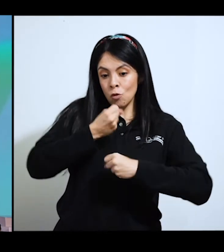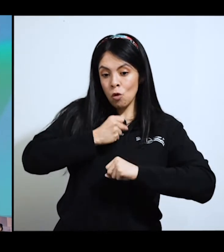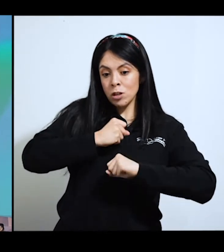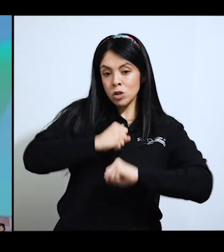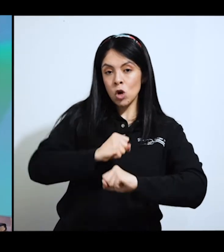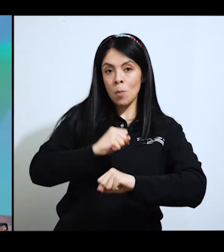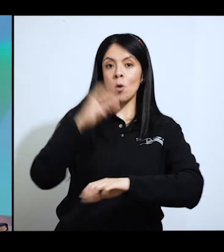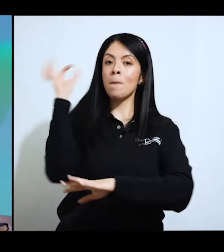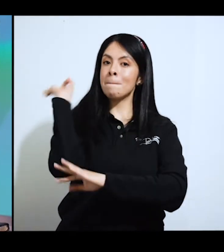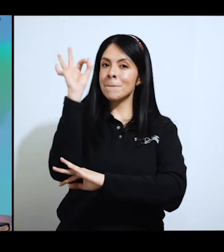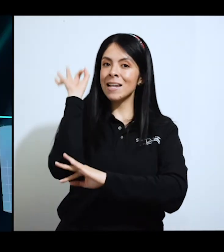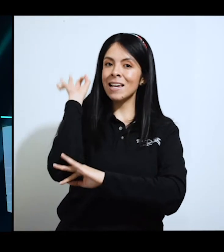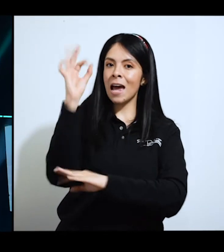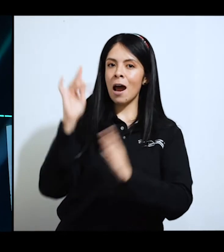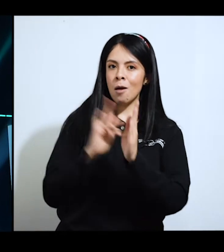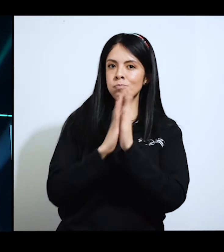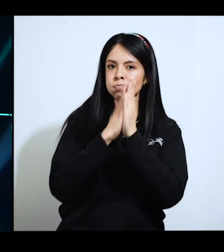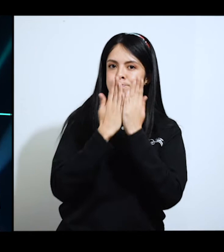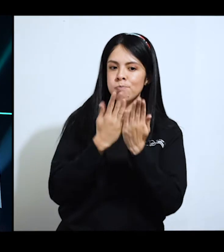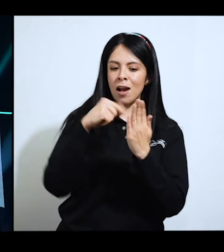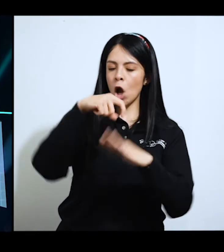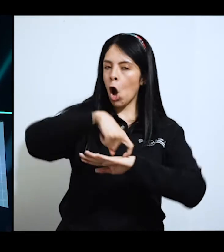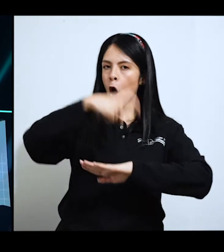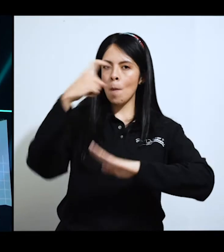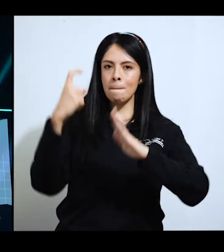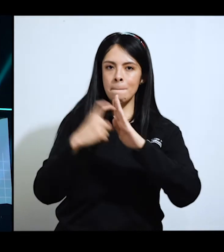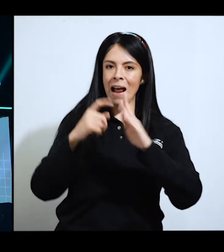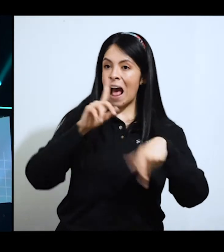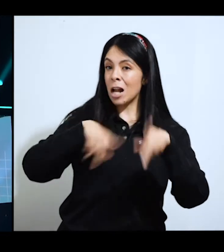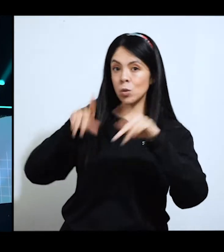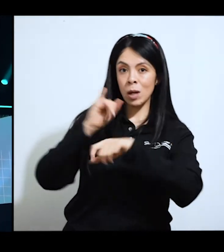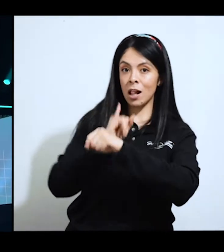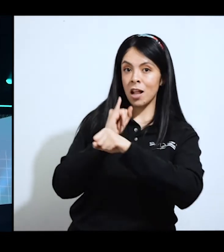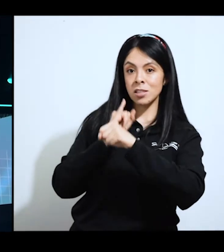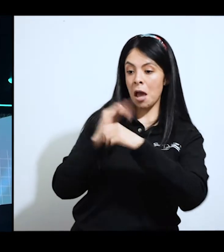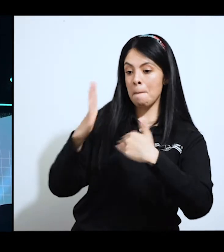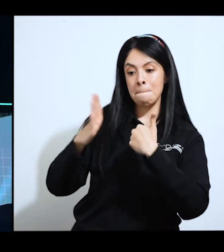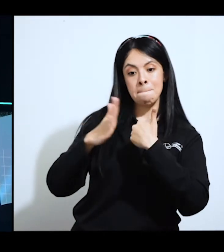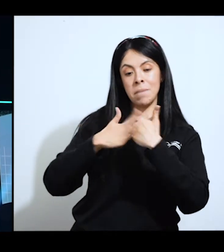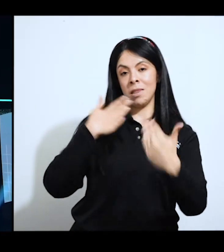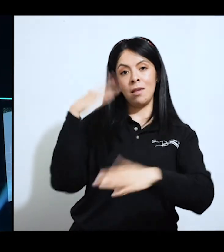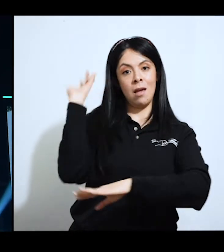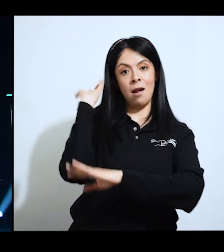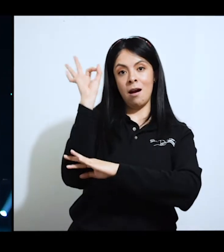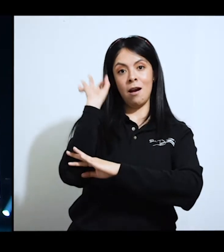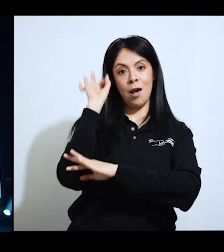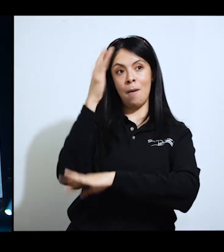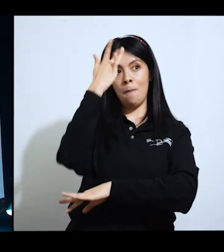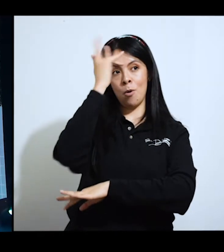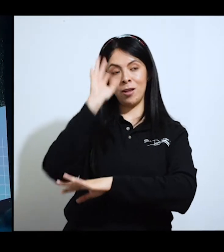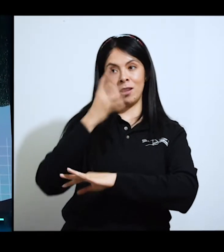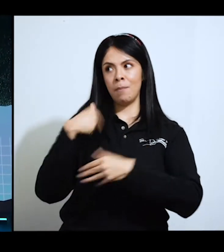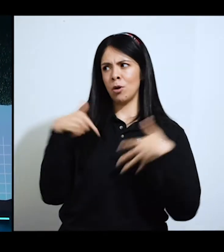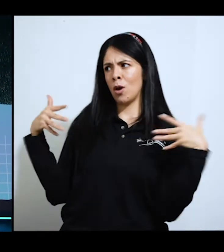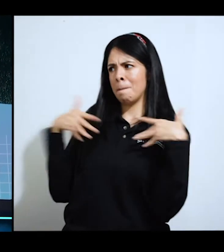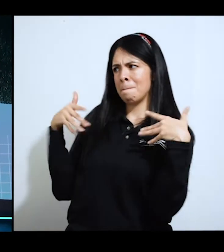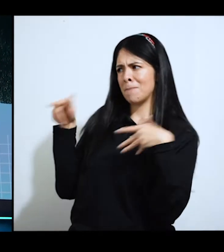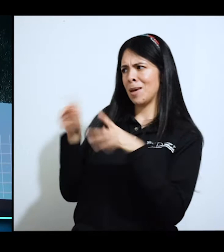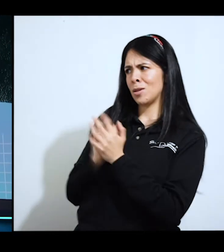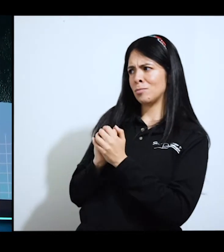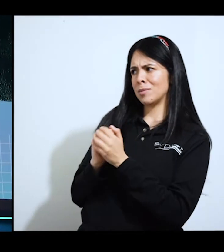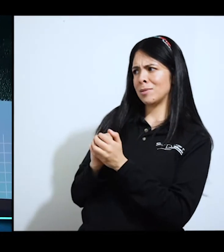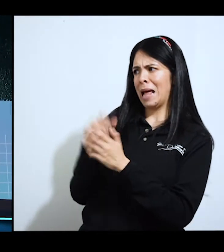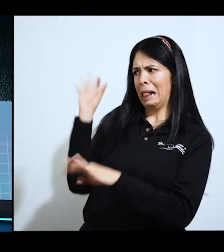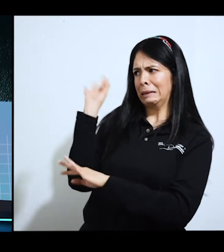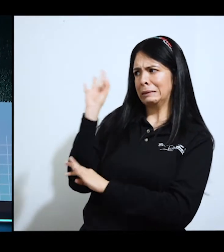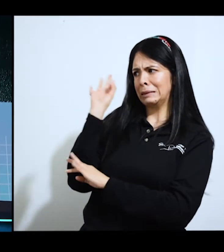yo trato de predicar la totalidad de la Biblia, hay lugares en donde no me invitan porque tienen miedo de que yo hable